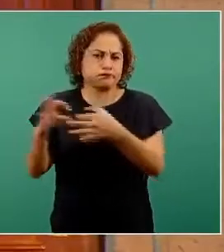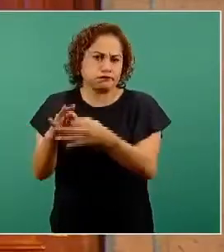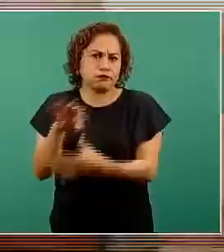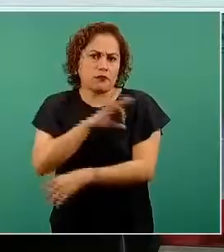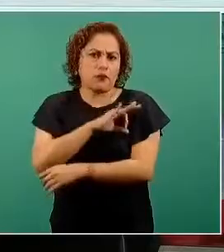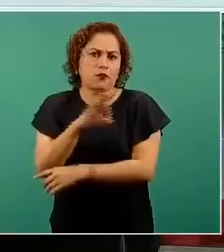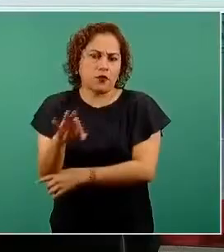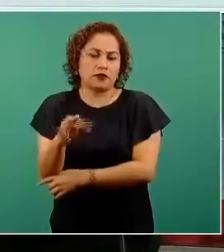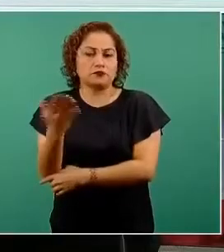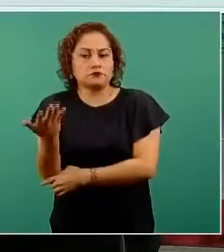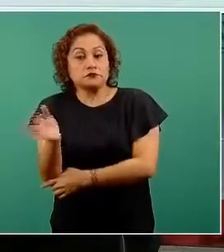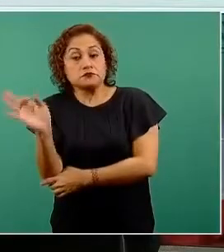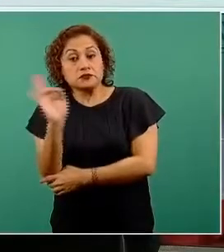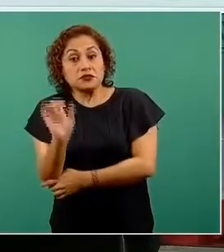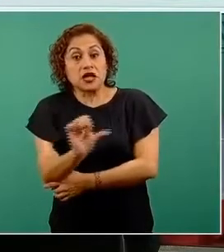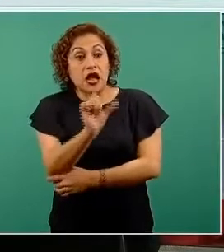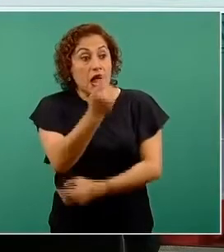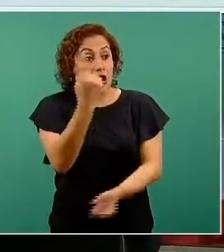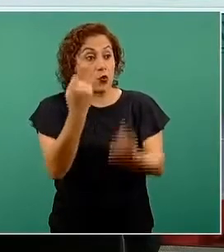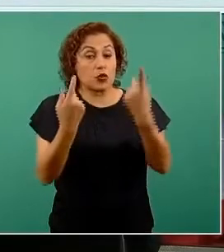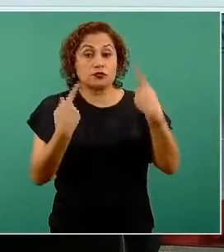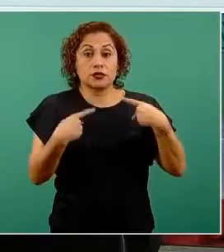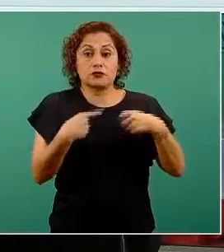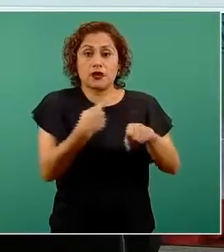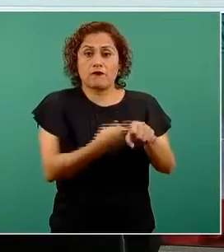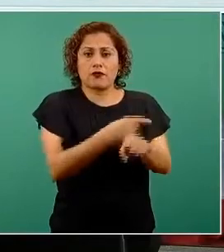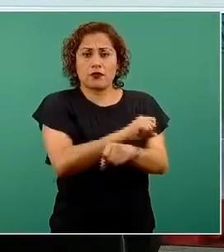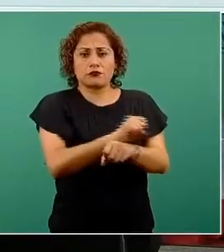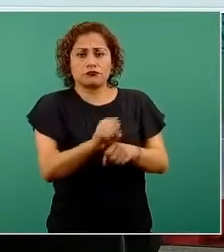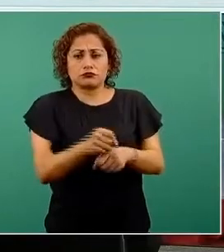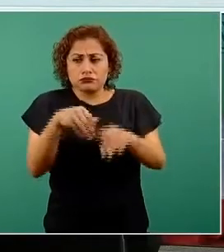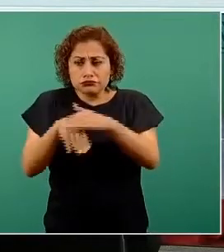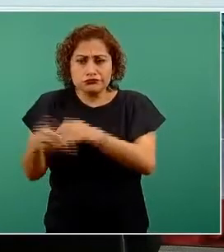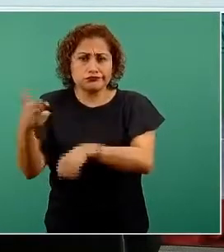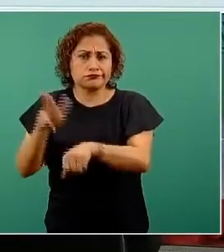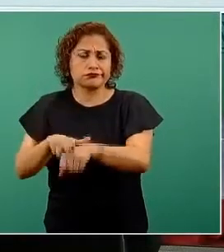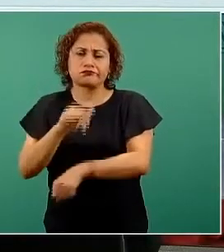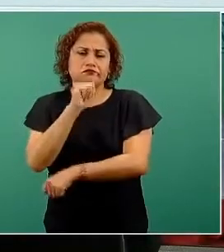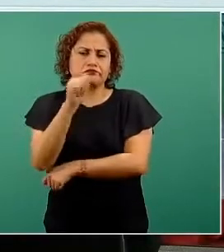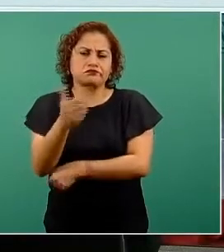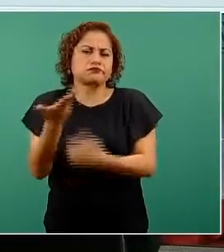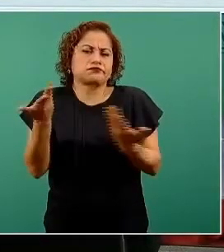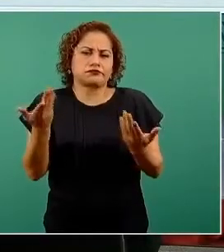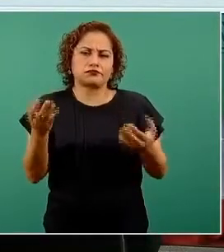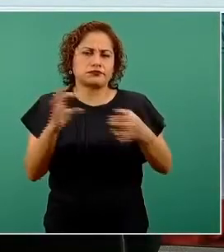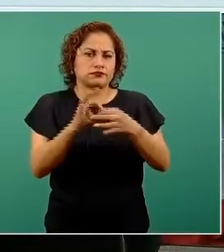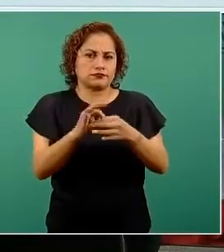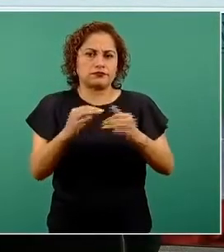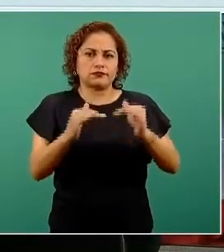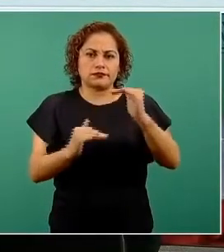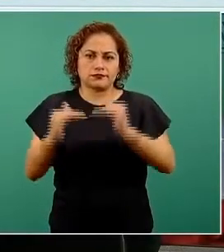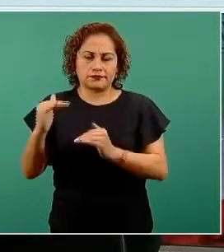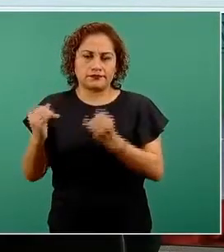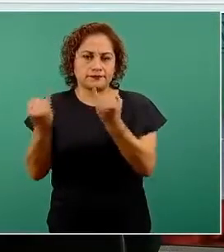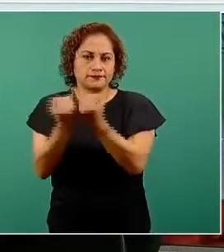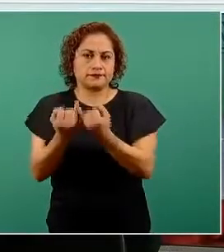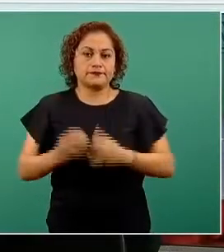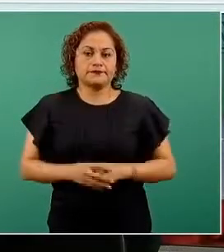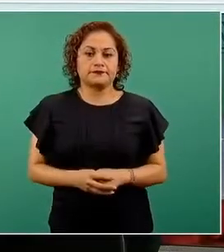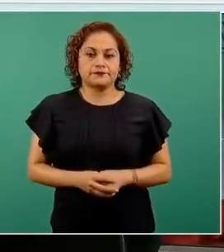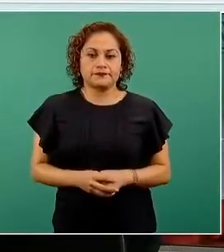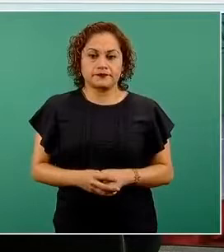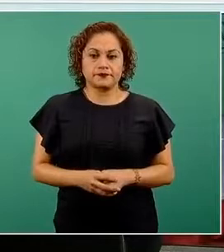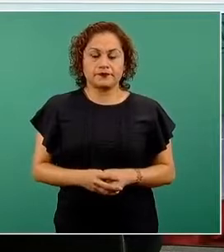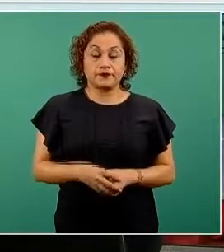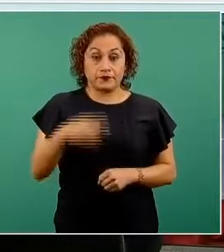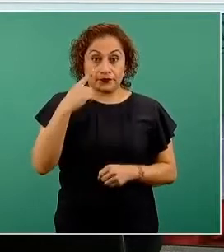requieren hospitalización, pero son confirmadas a COVID-19. Si vemos la siguiente diapositiva, esta es una